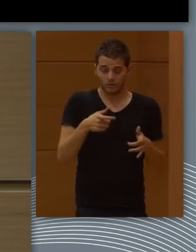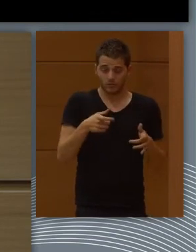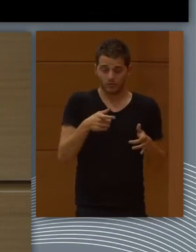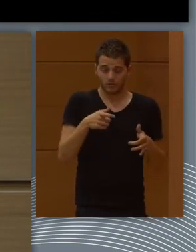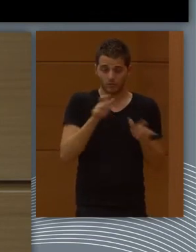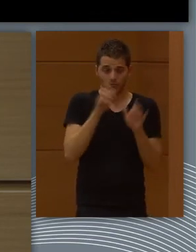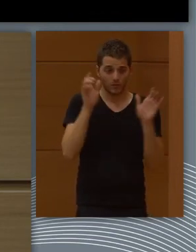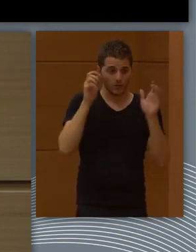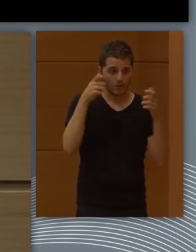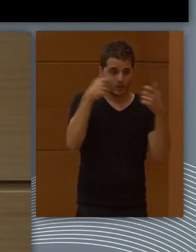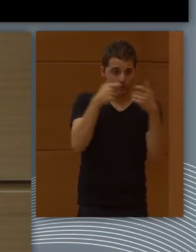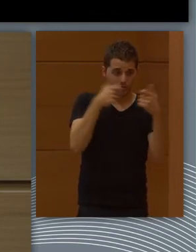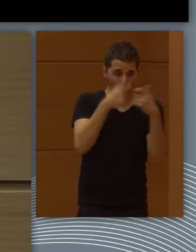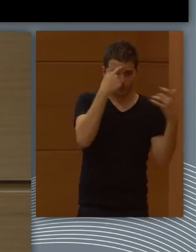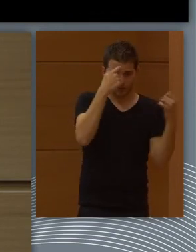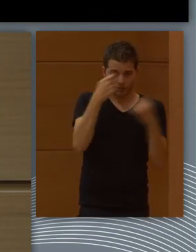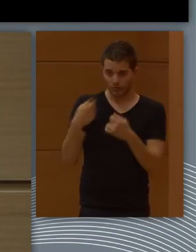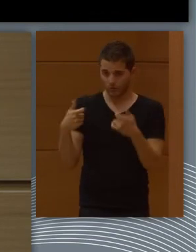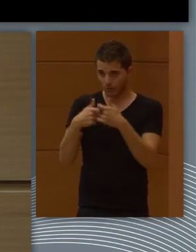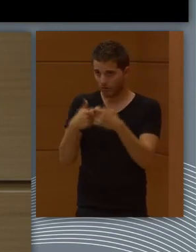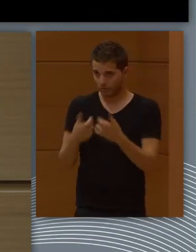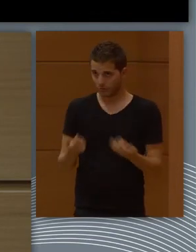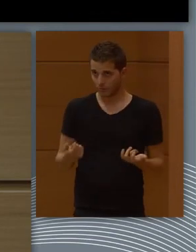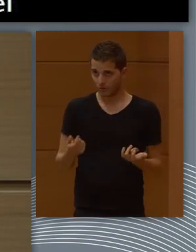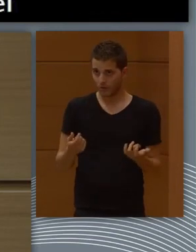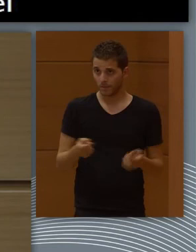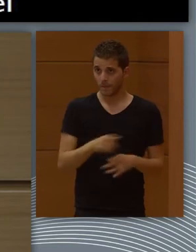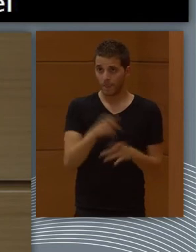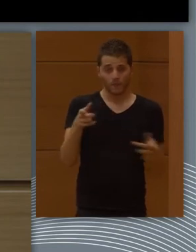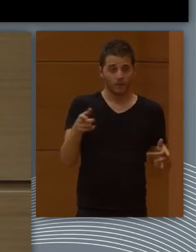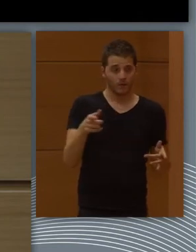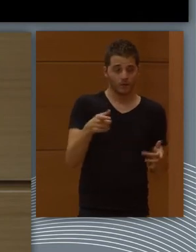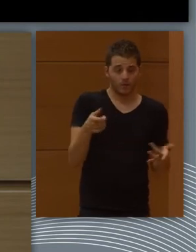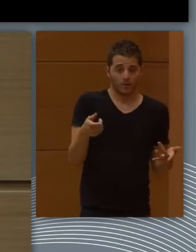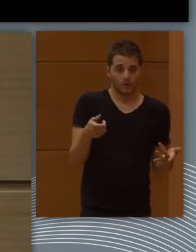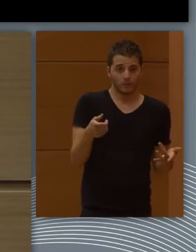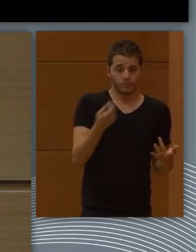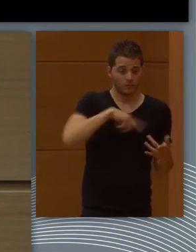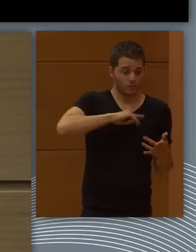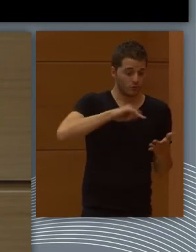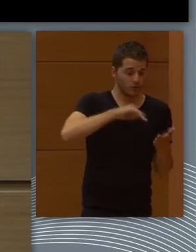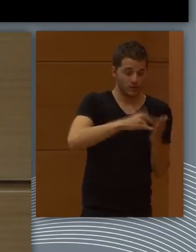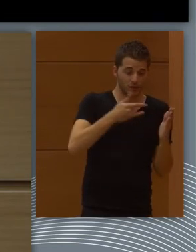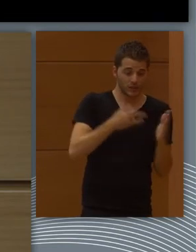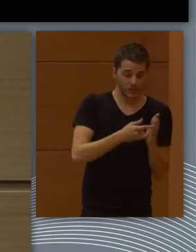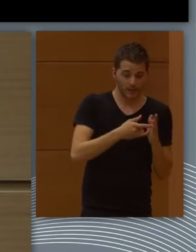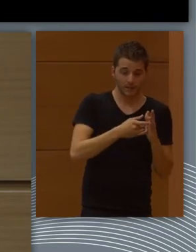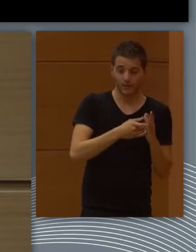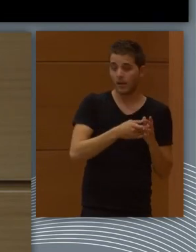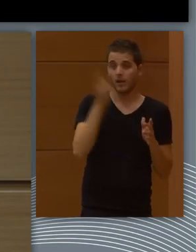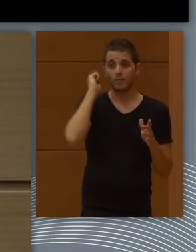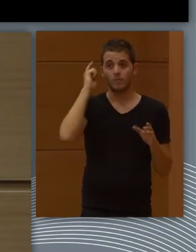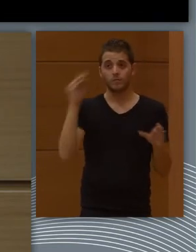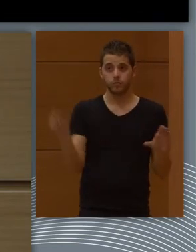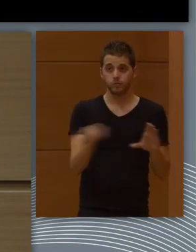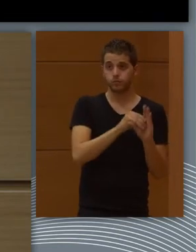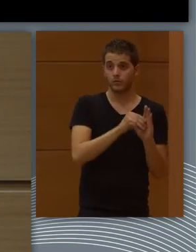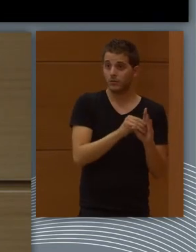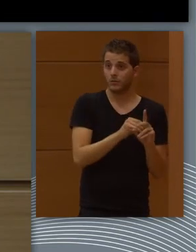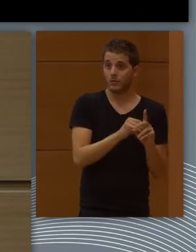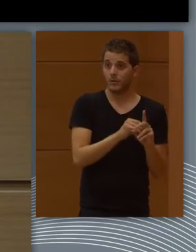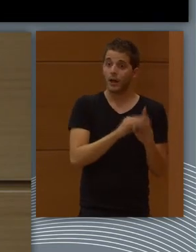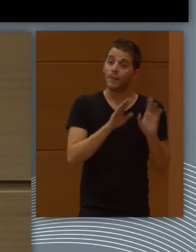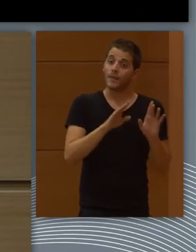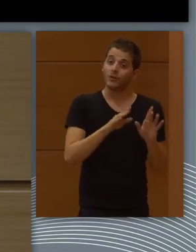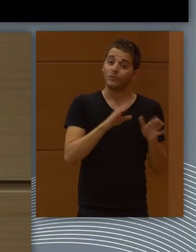Transportes, con los cuales estamos trabajando algunos pilotos, ¿no? de sistemas de billetaje en el móvil, pero como tenemos que ir de una